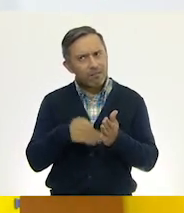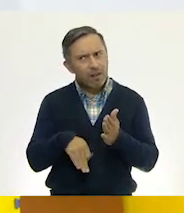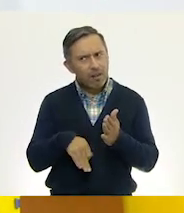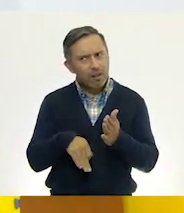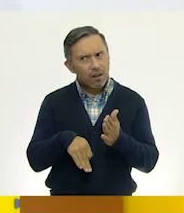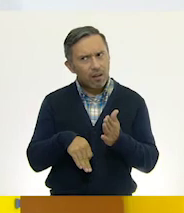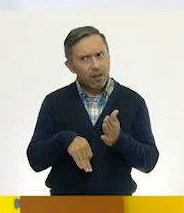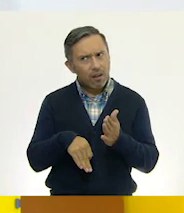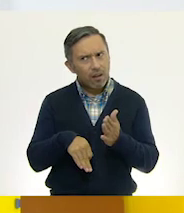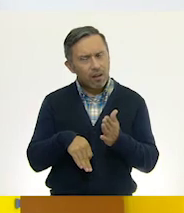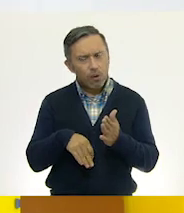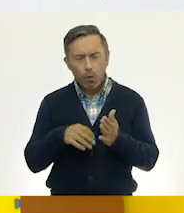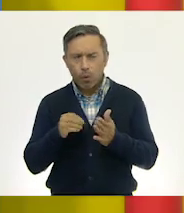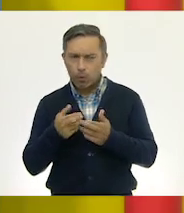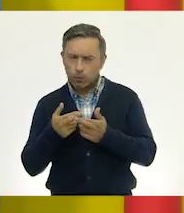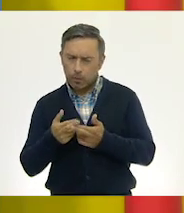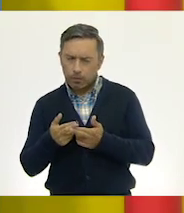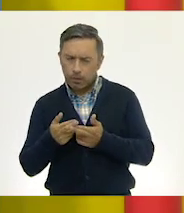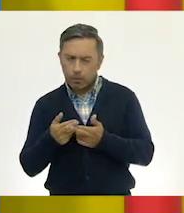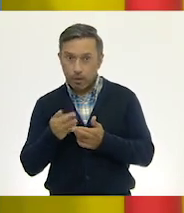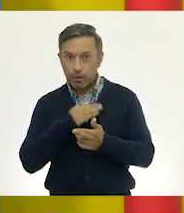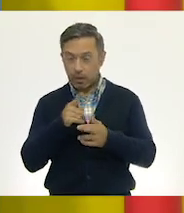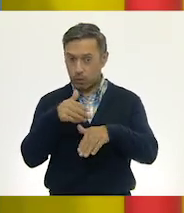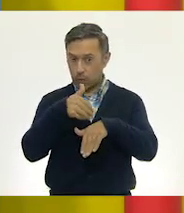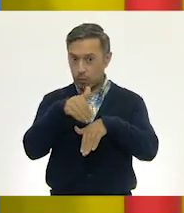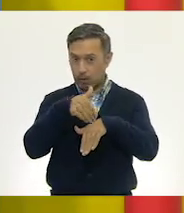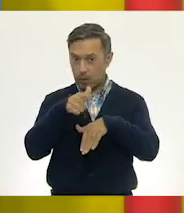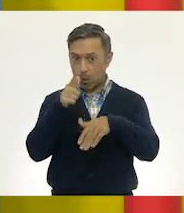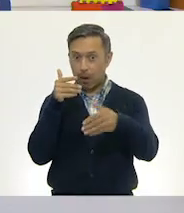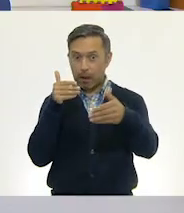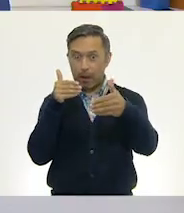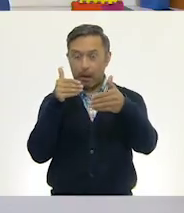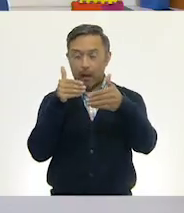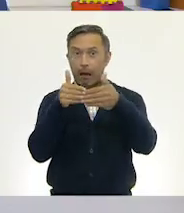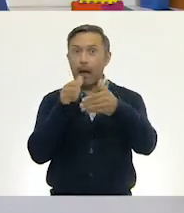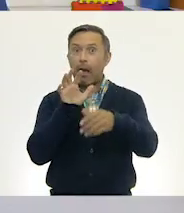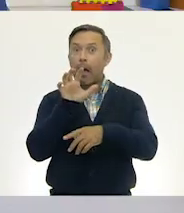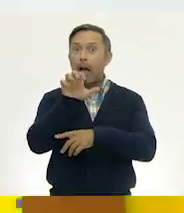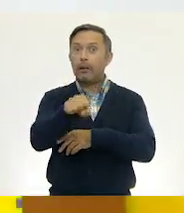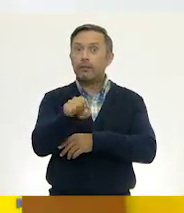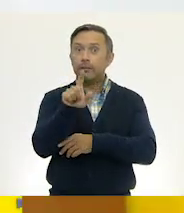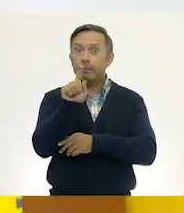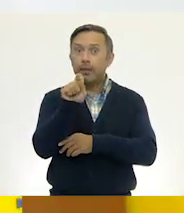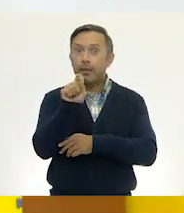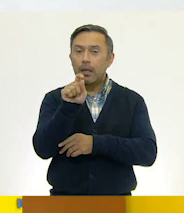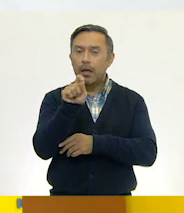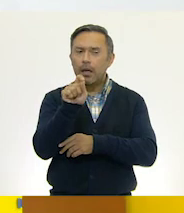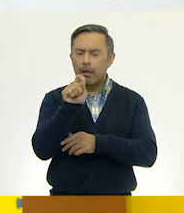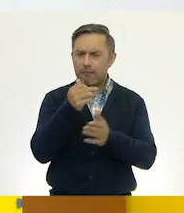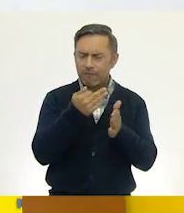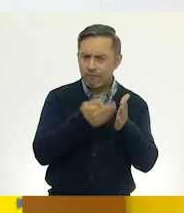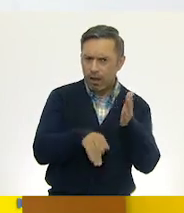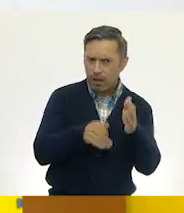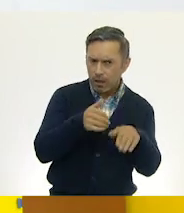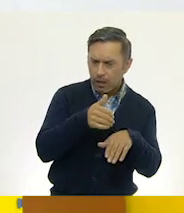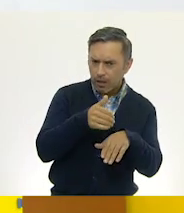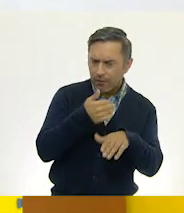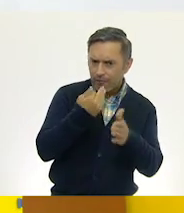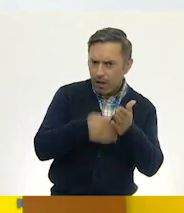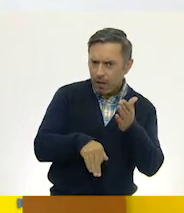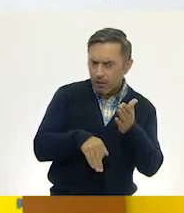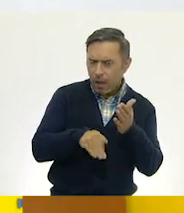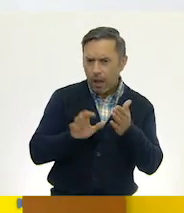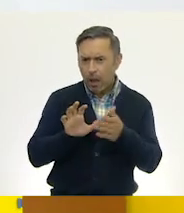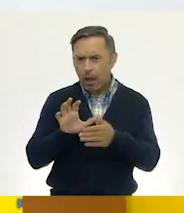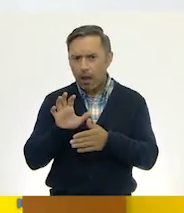sobra para tener llegar 20. A 20. Claro, ya se nos estaba olvidando. Sí, es cierto. Es que el juego está tan divertido que se nos había olvidado. Pero